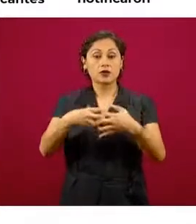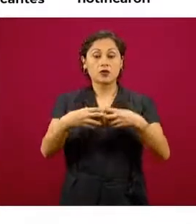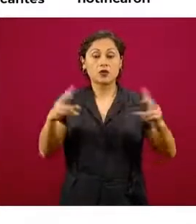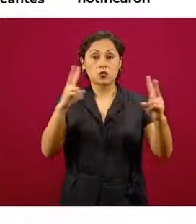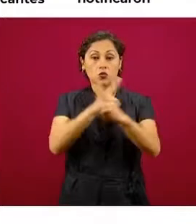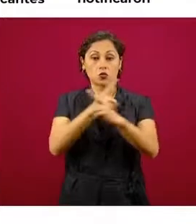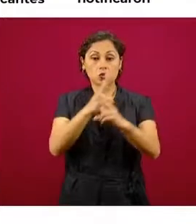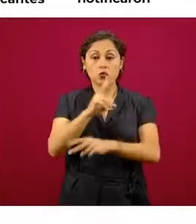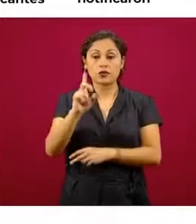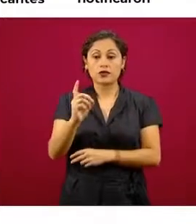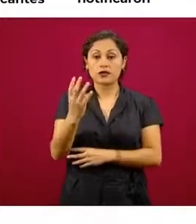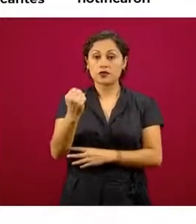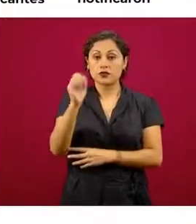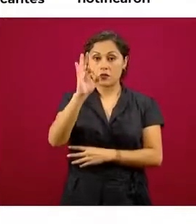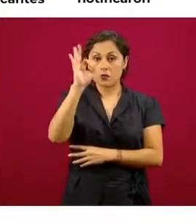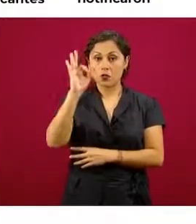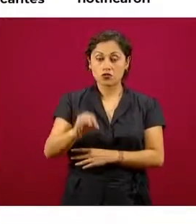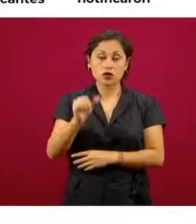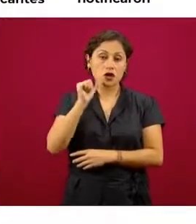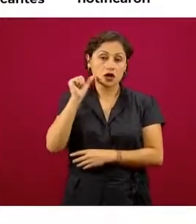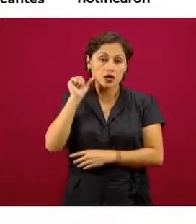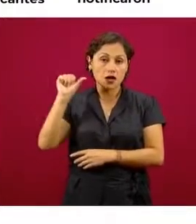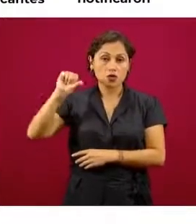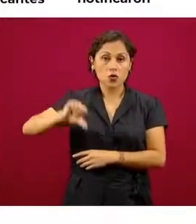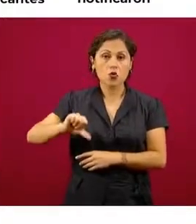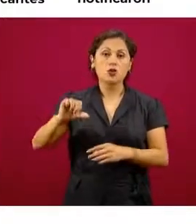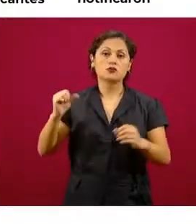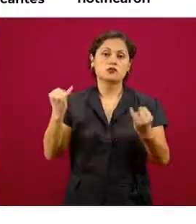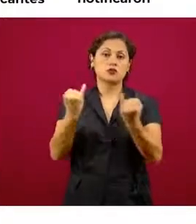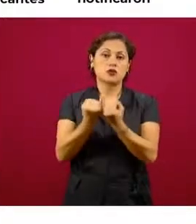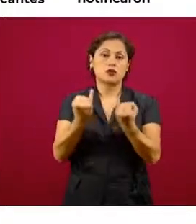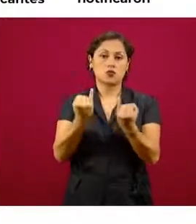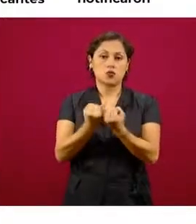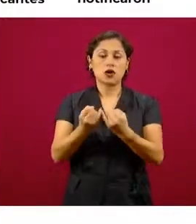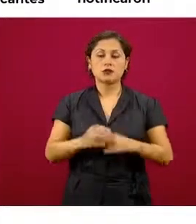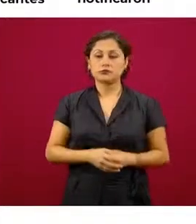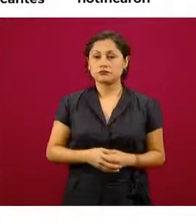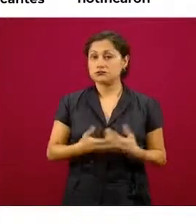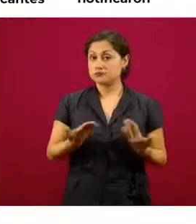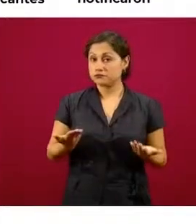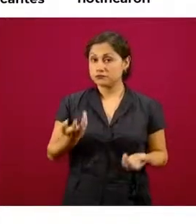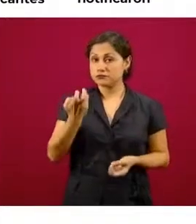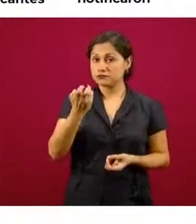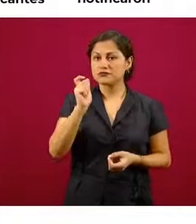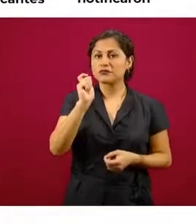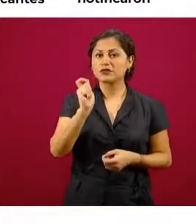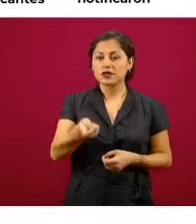39%, prácticamente se mantiene, de hecho se mantiene igual que el día de ayer. Esto quiere decir que hay